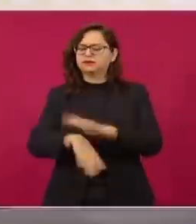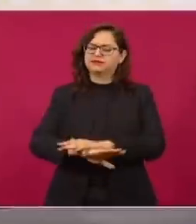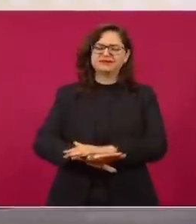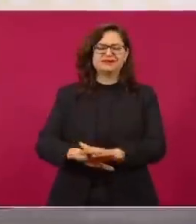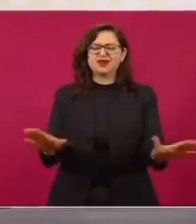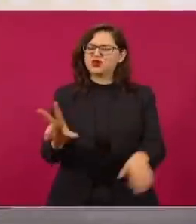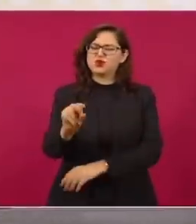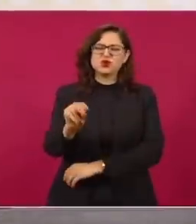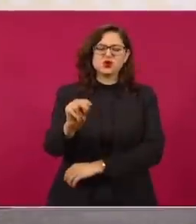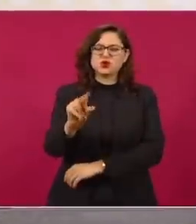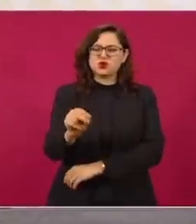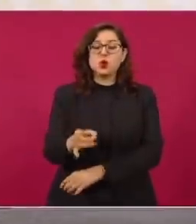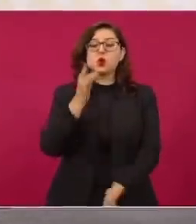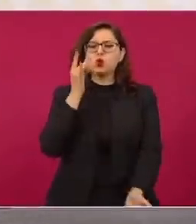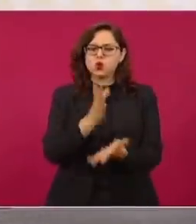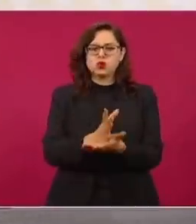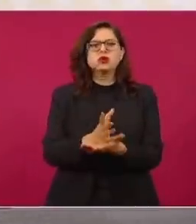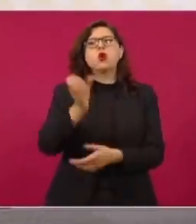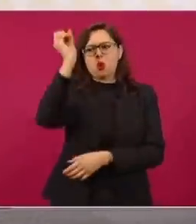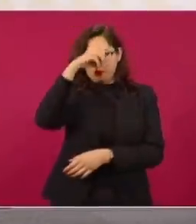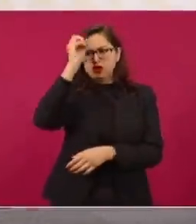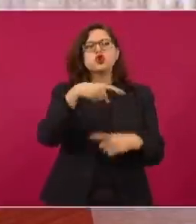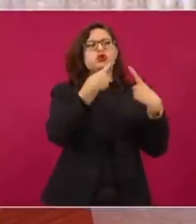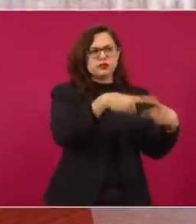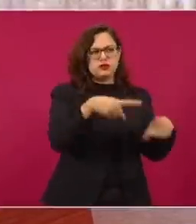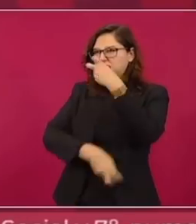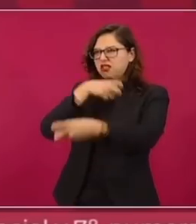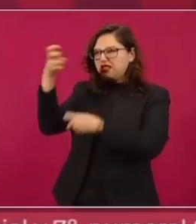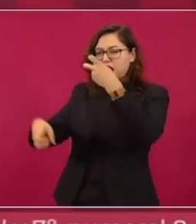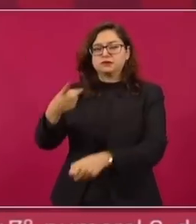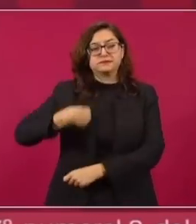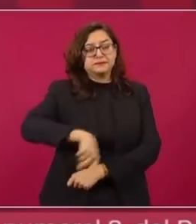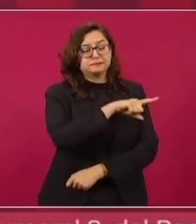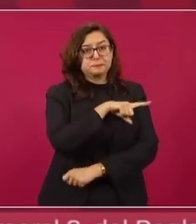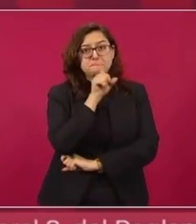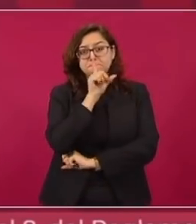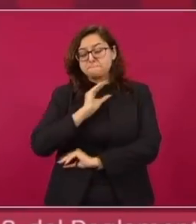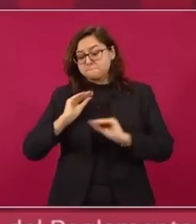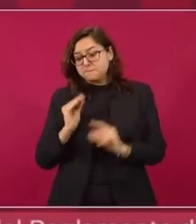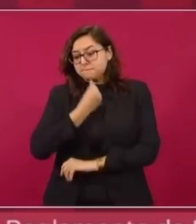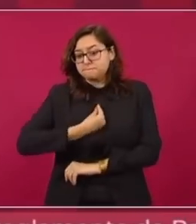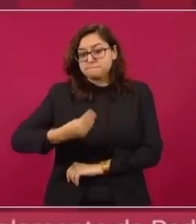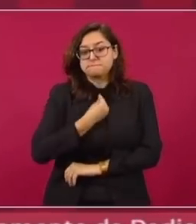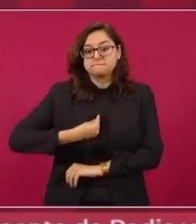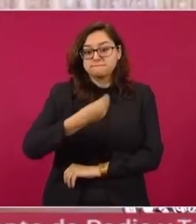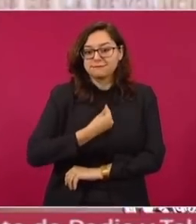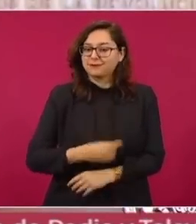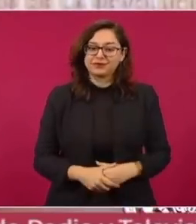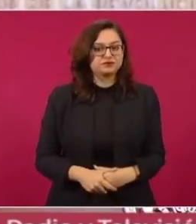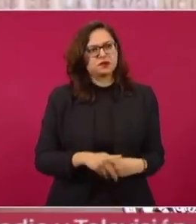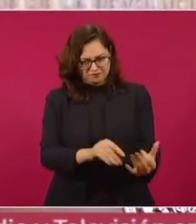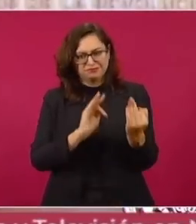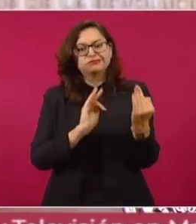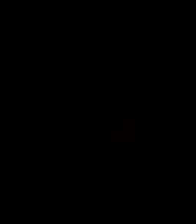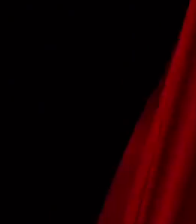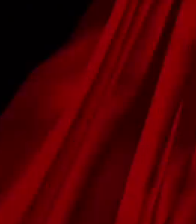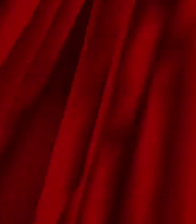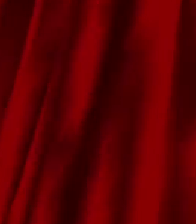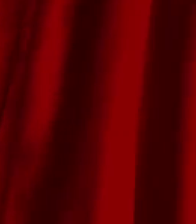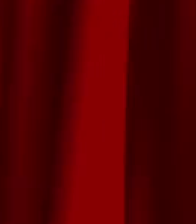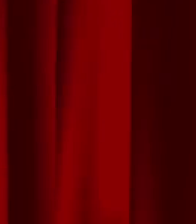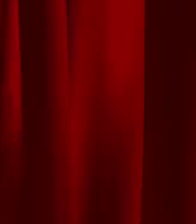y es garantizar el derecho a disentir. Pero basta de simulación. Tenemos que confrontarnos políticamente.